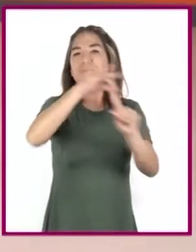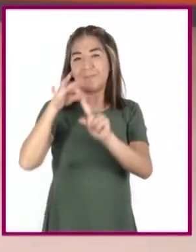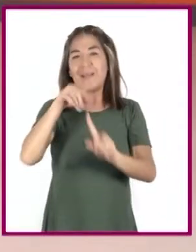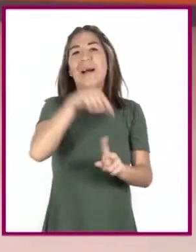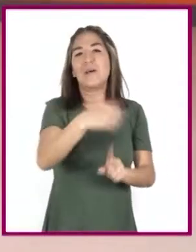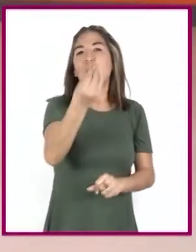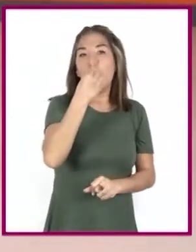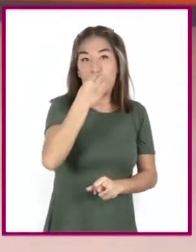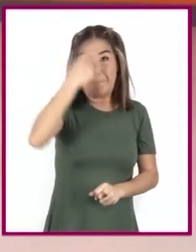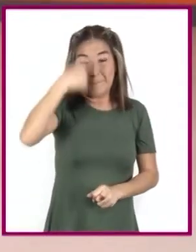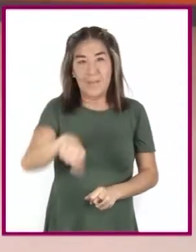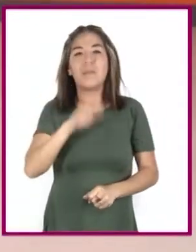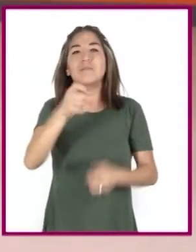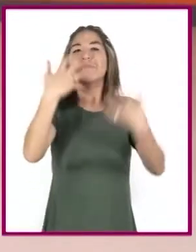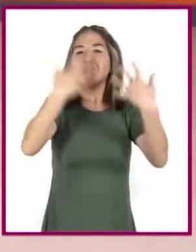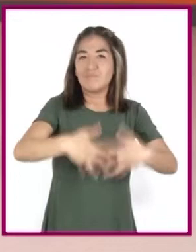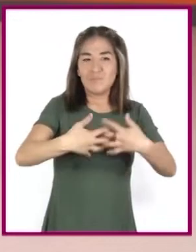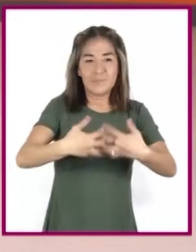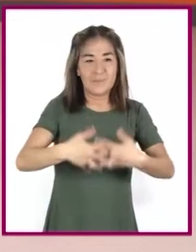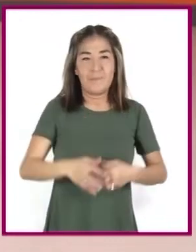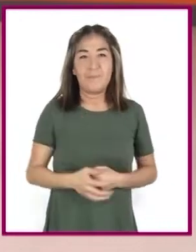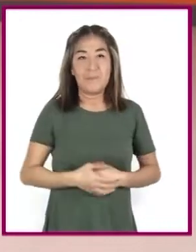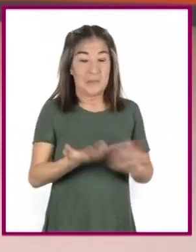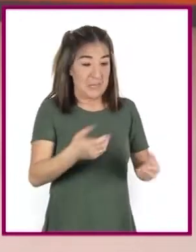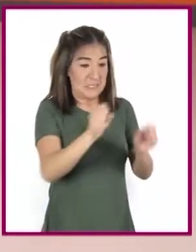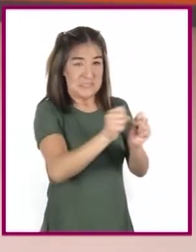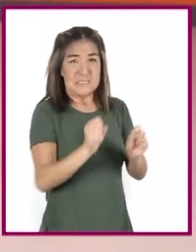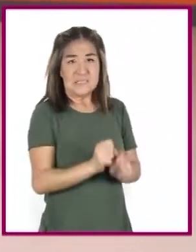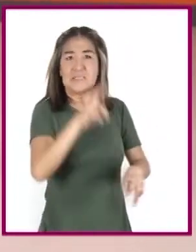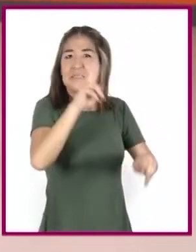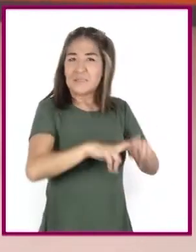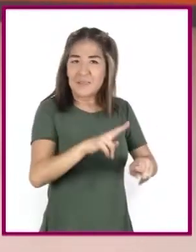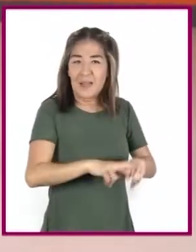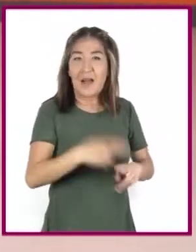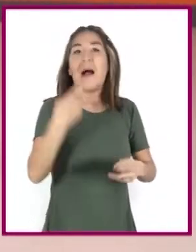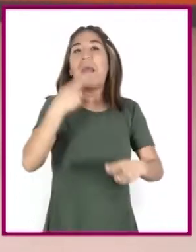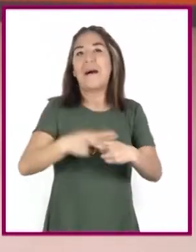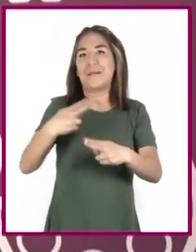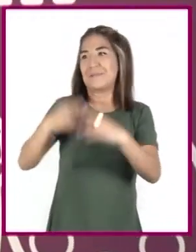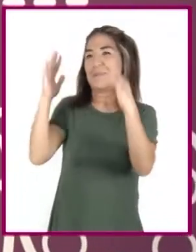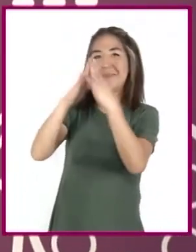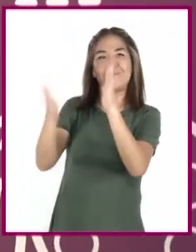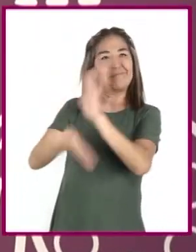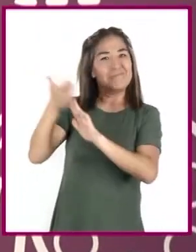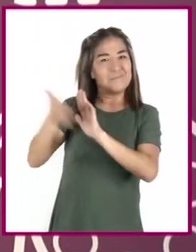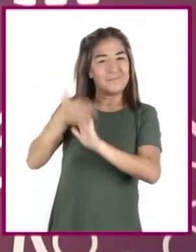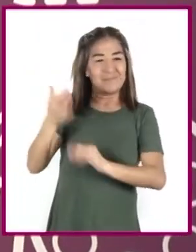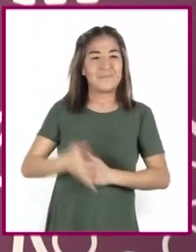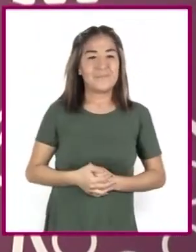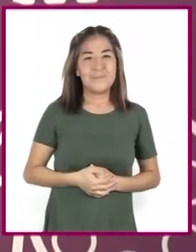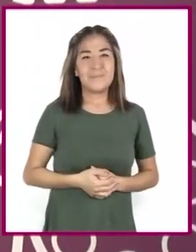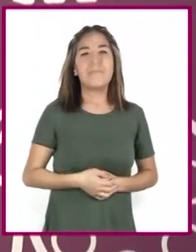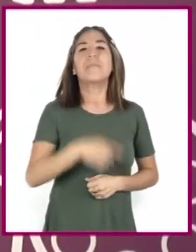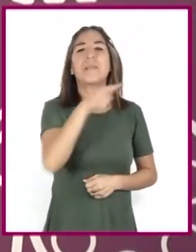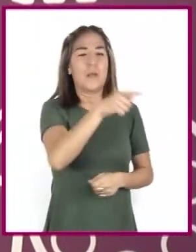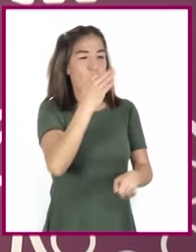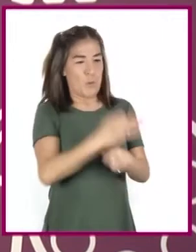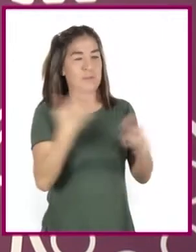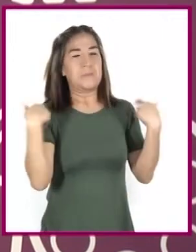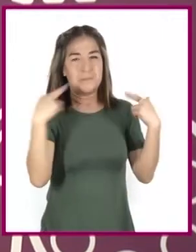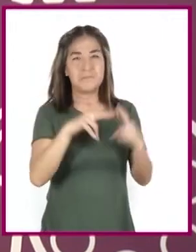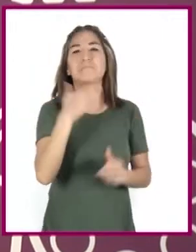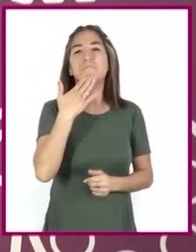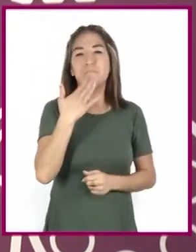y la materia prima para fabricar desde una silla hasta una casa. Bueno, profesor, y aún